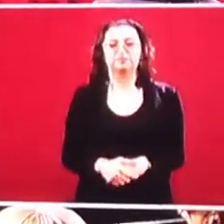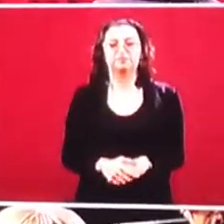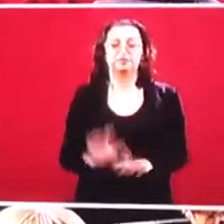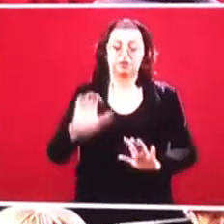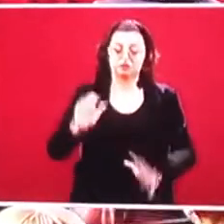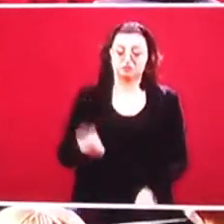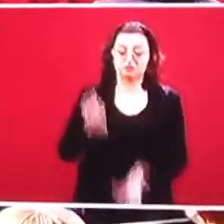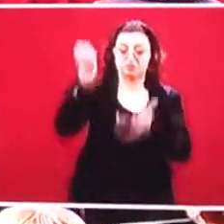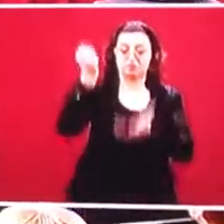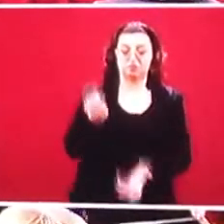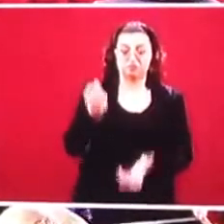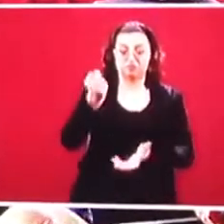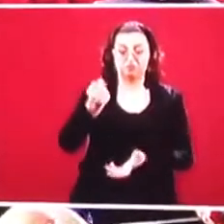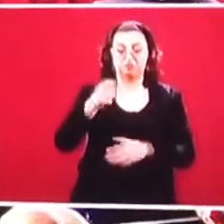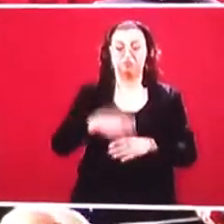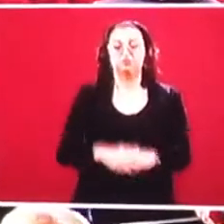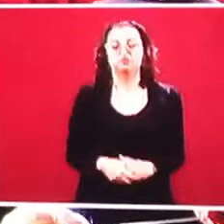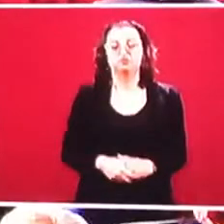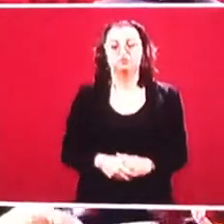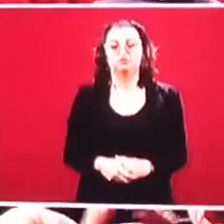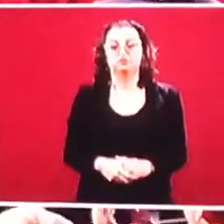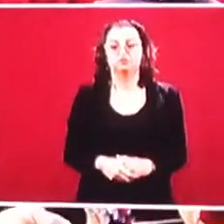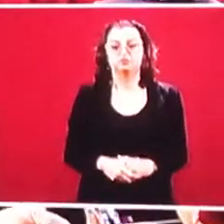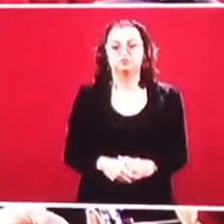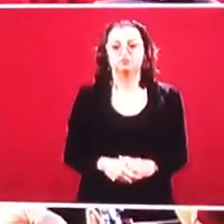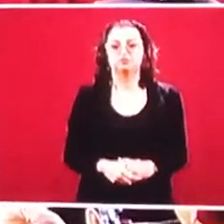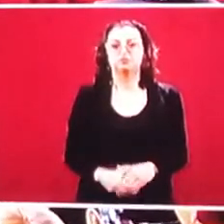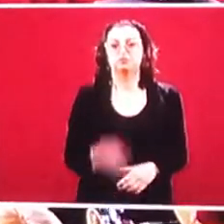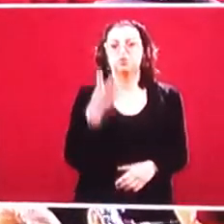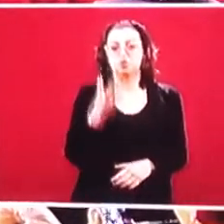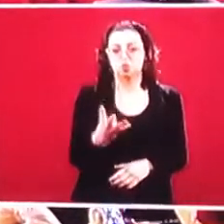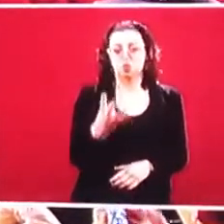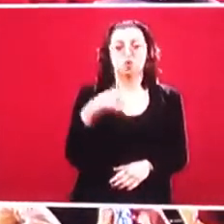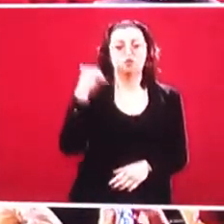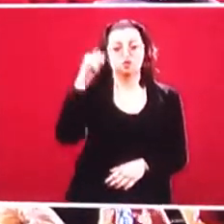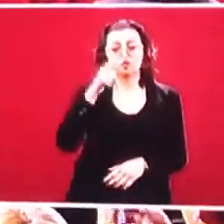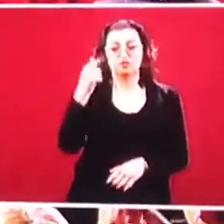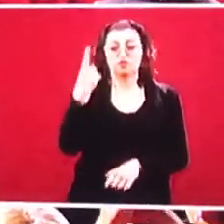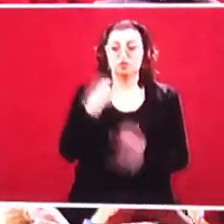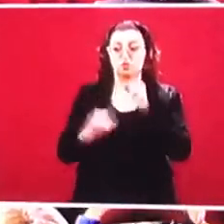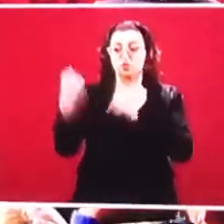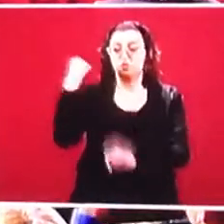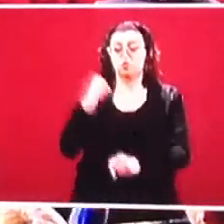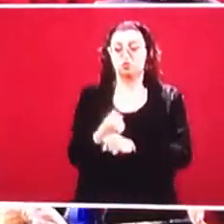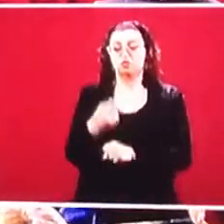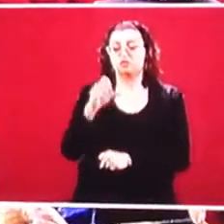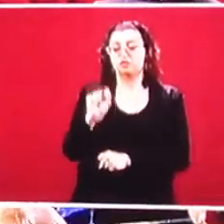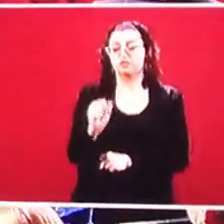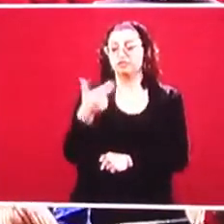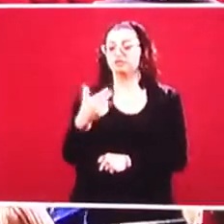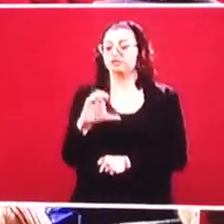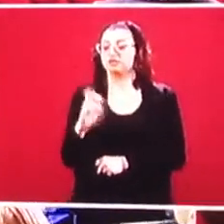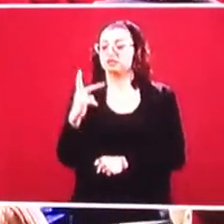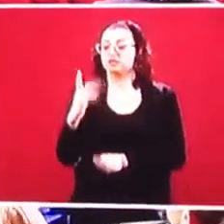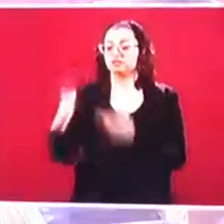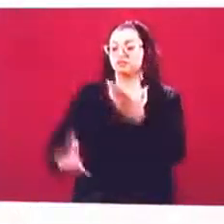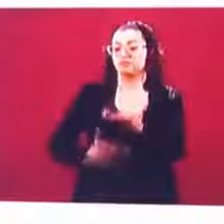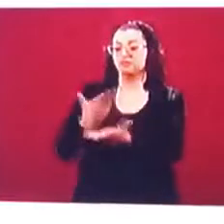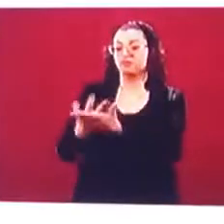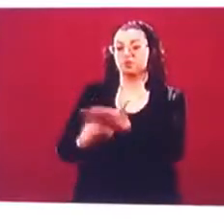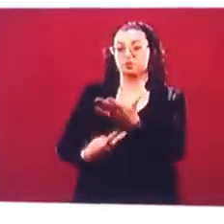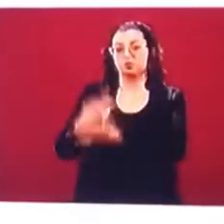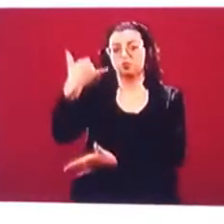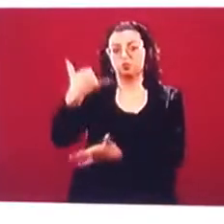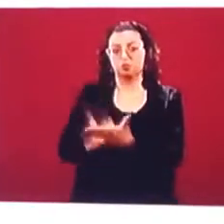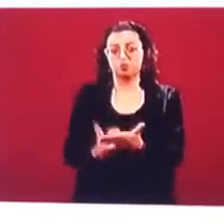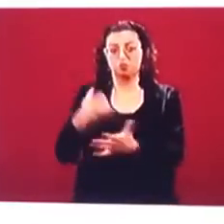Facebook, para llegarle a más gente. Hay comentarios, muchos comentarios que hacer, sobre todo por esta enfermedad, el coronavirus, que realmente